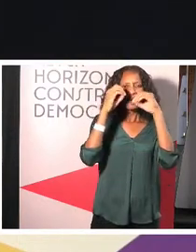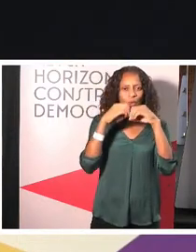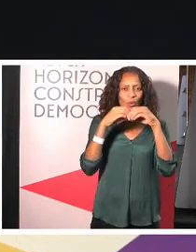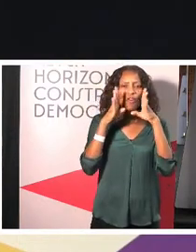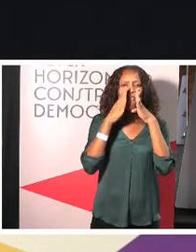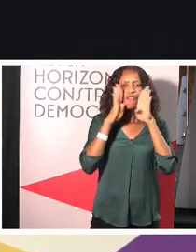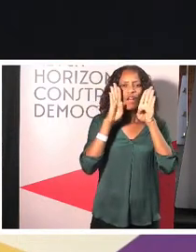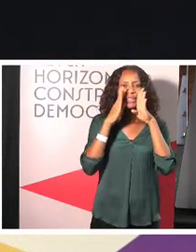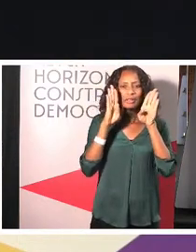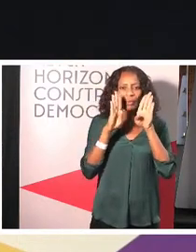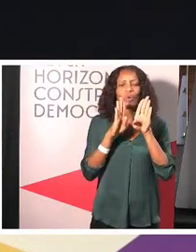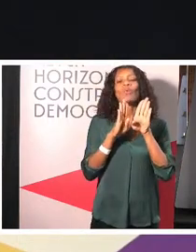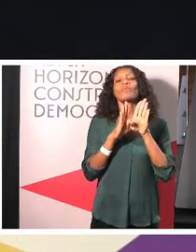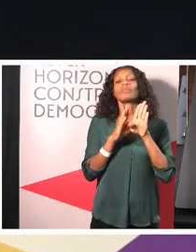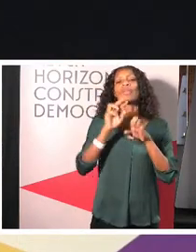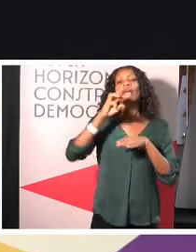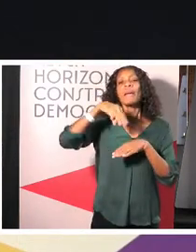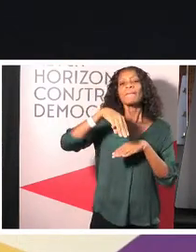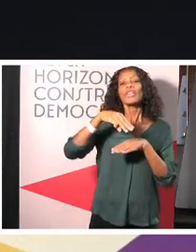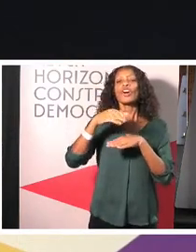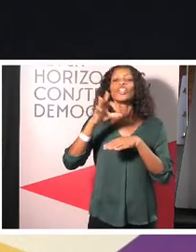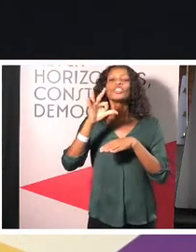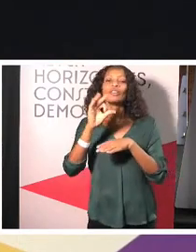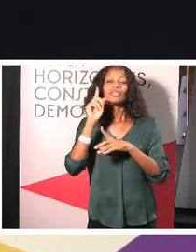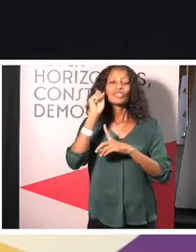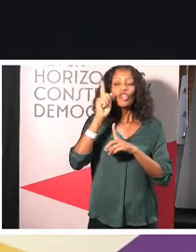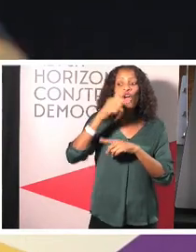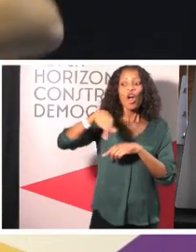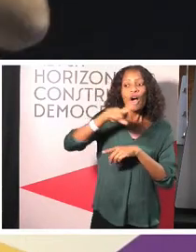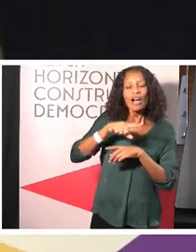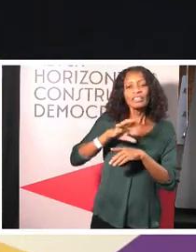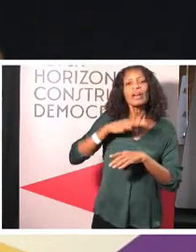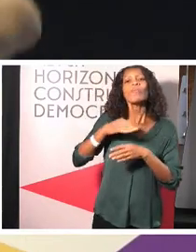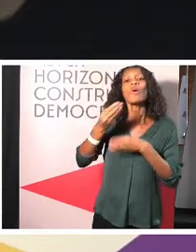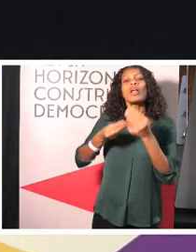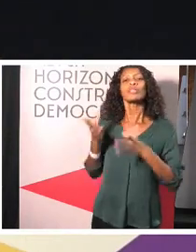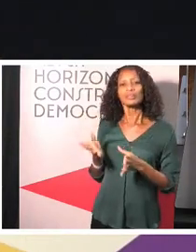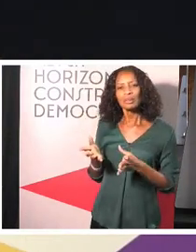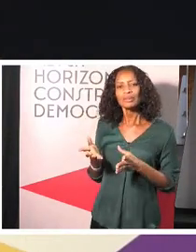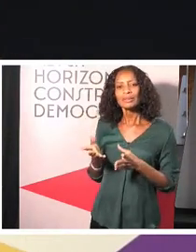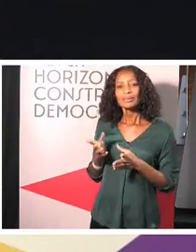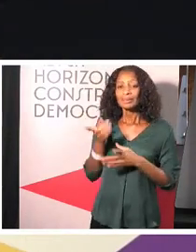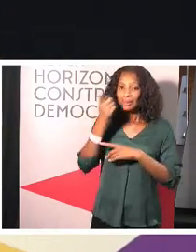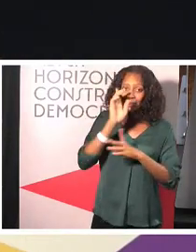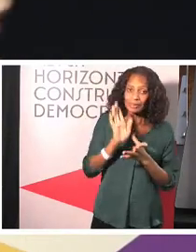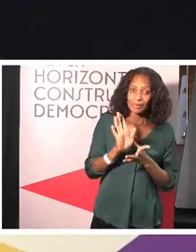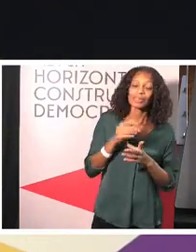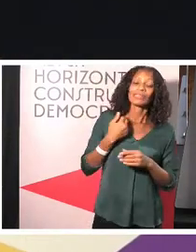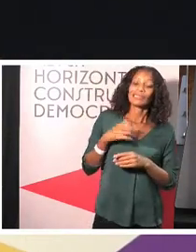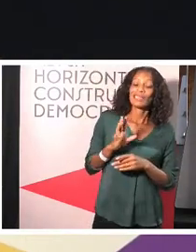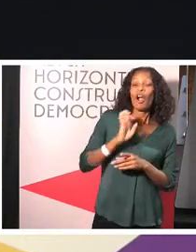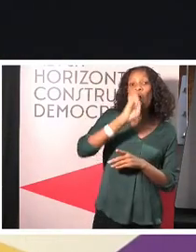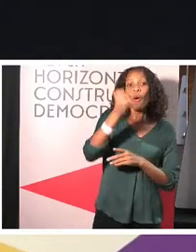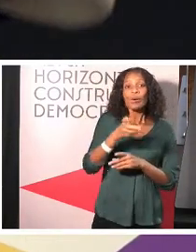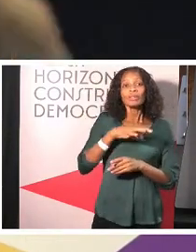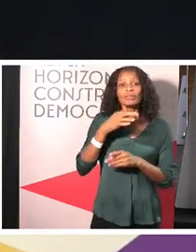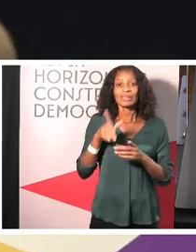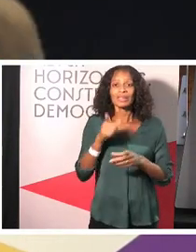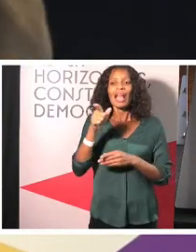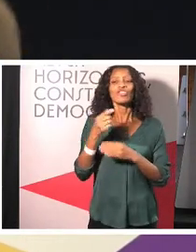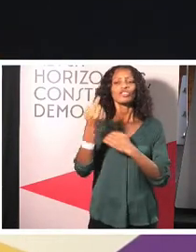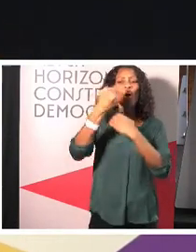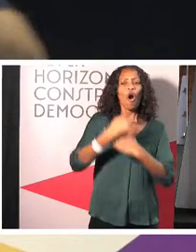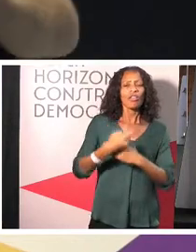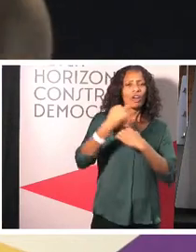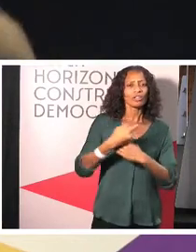y ONGs, otros actores de la sociedad civil, lo único que pueden hacer es decir, bueno, pues ya me lo proveen, se ordenan ellos y a